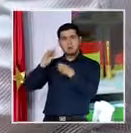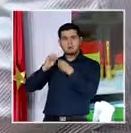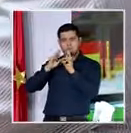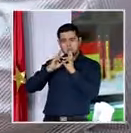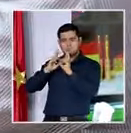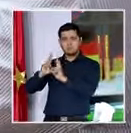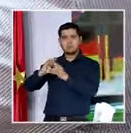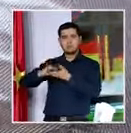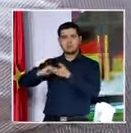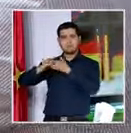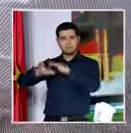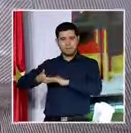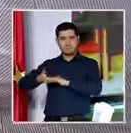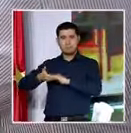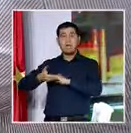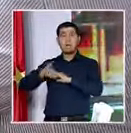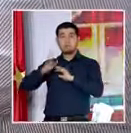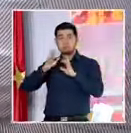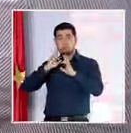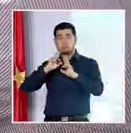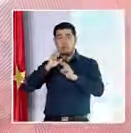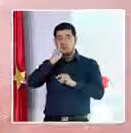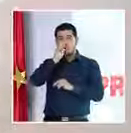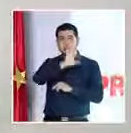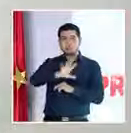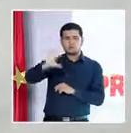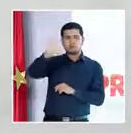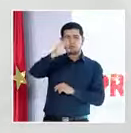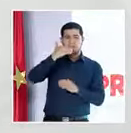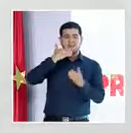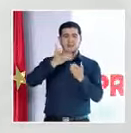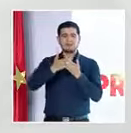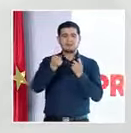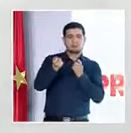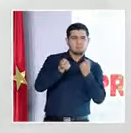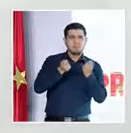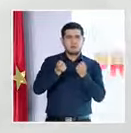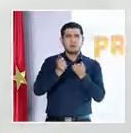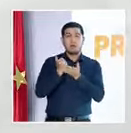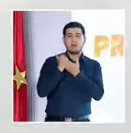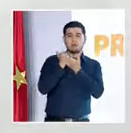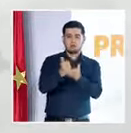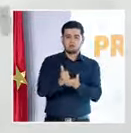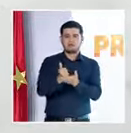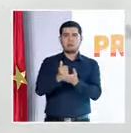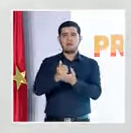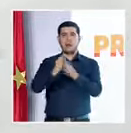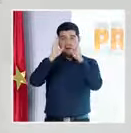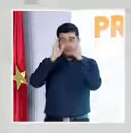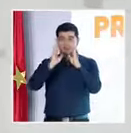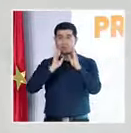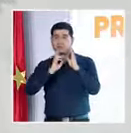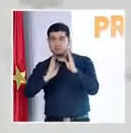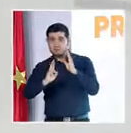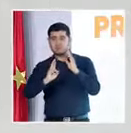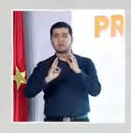y la Paz, que fue reconocida a nivel nacional a través de preparación y alistamiento, atención y